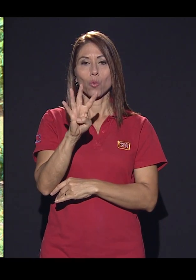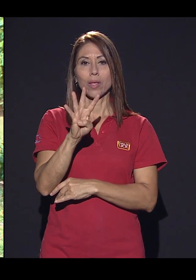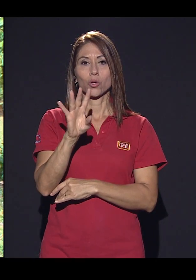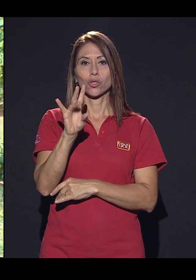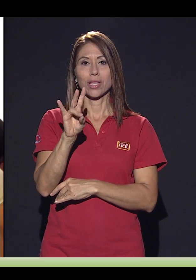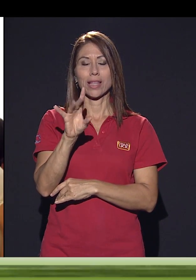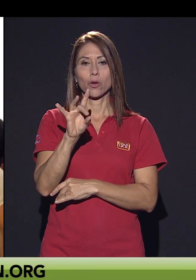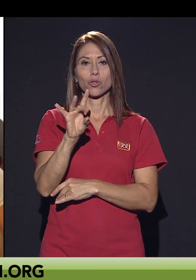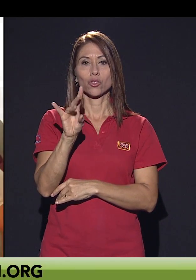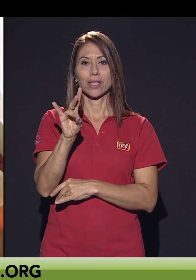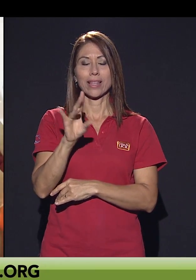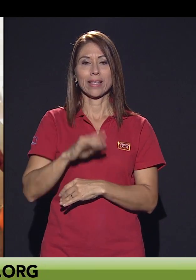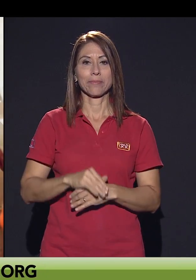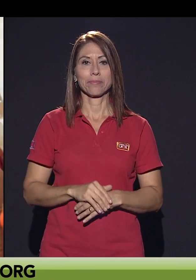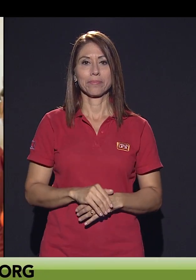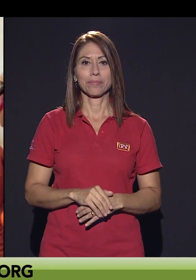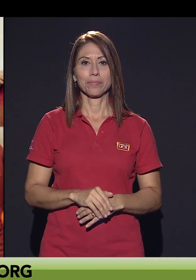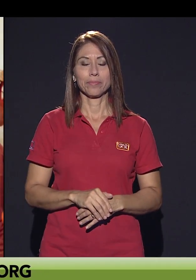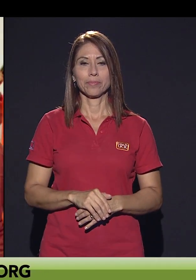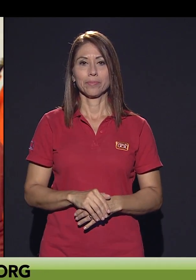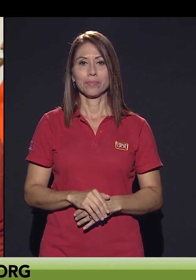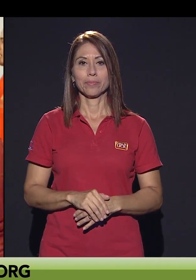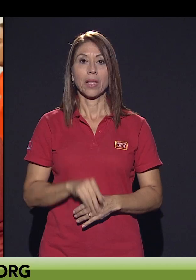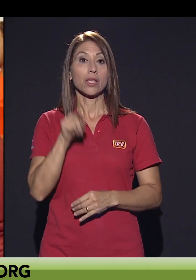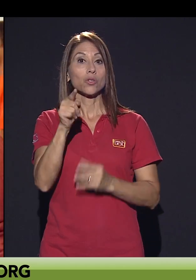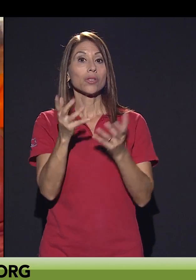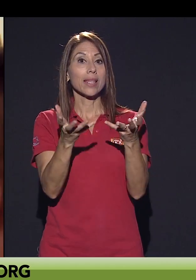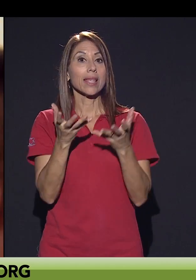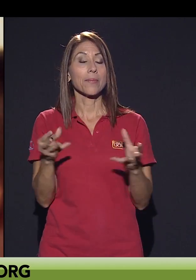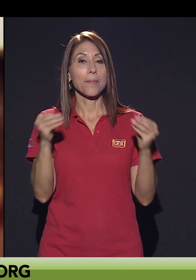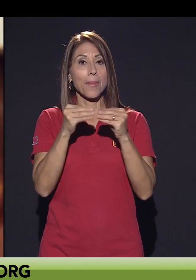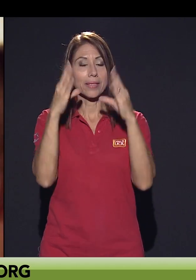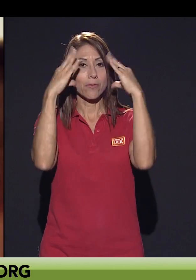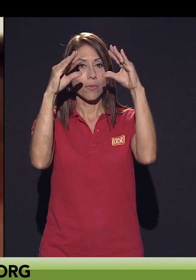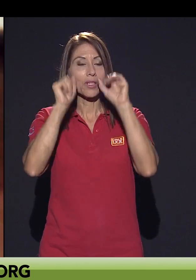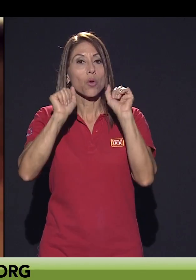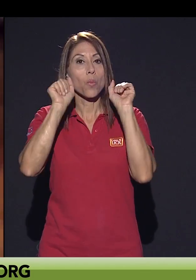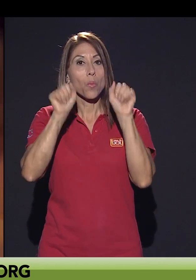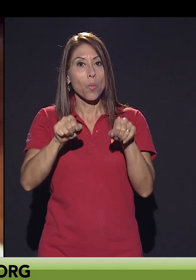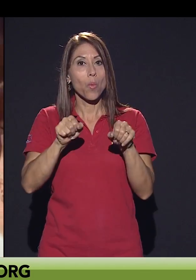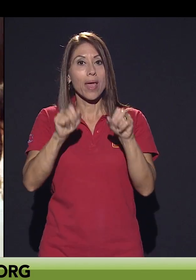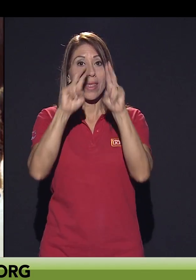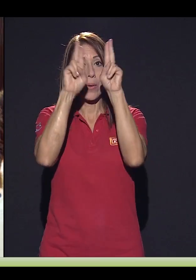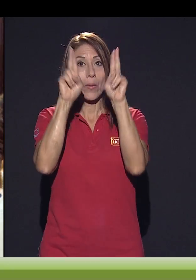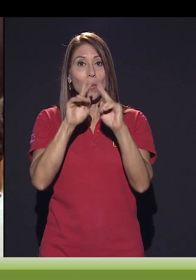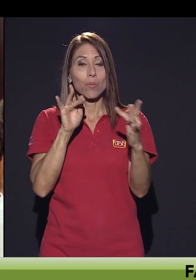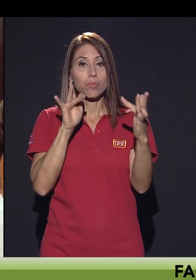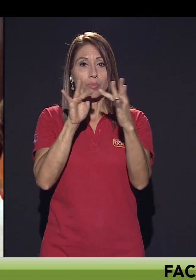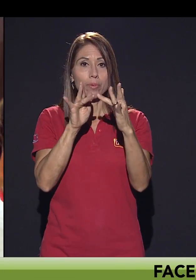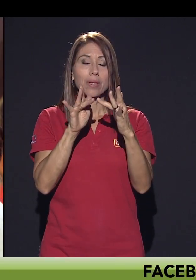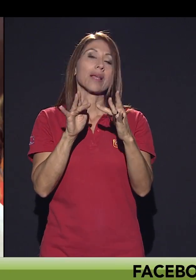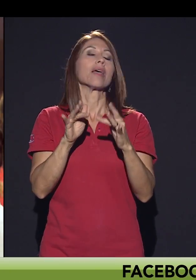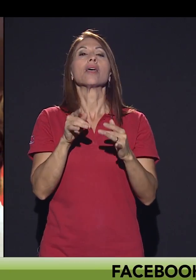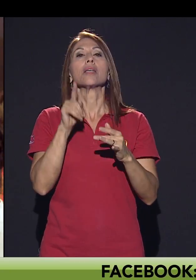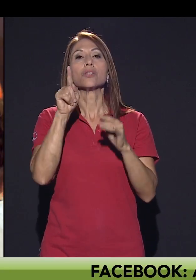8302-4787. Si usted desea más información, puede visitar los espacios virtuales de ACIDAUN. Su sitio web es